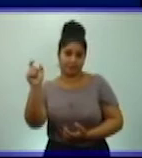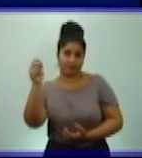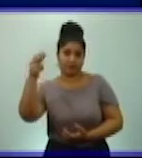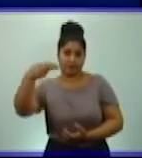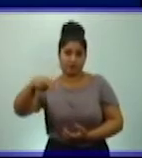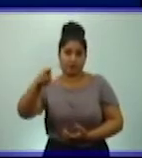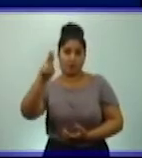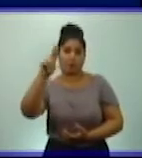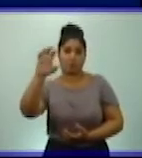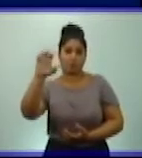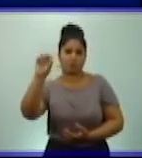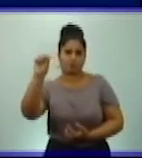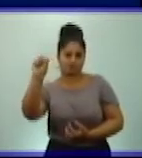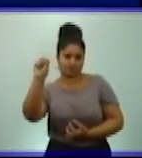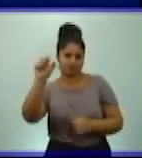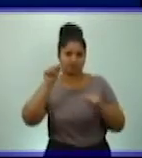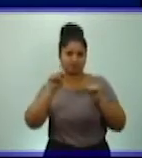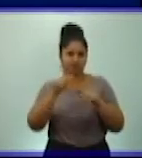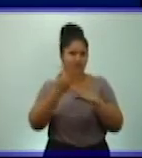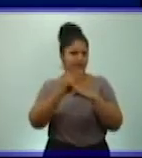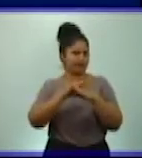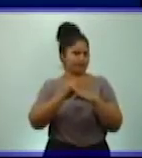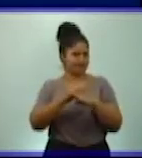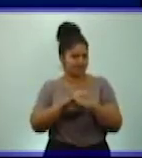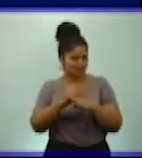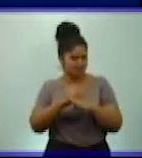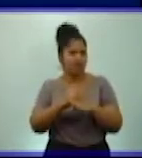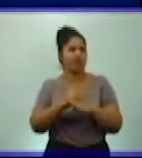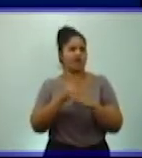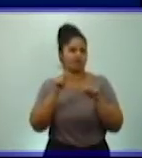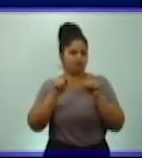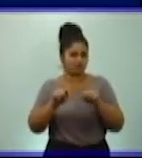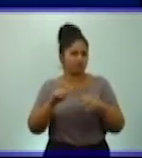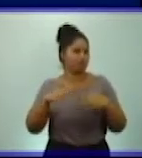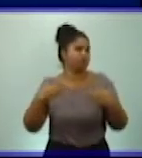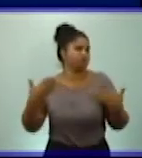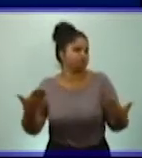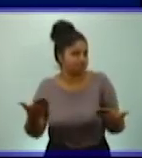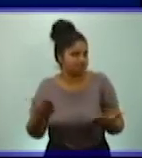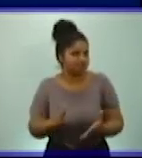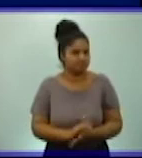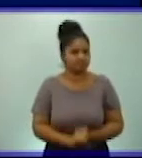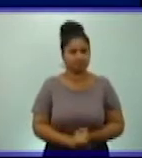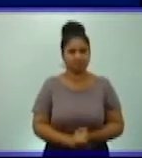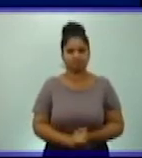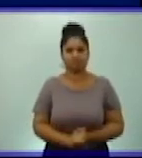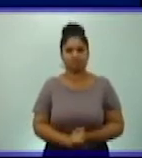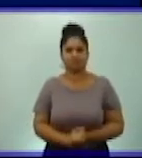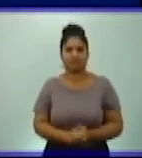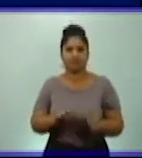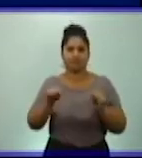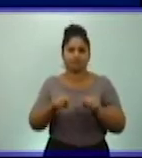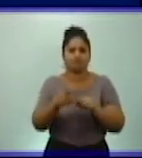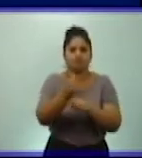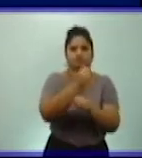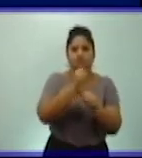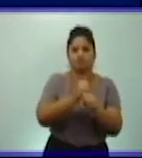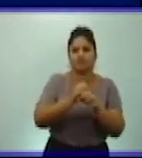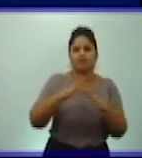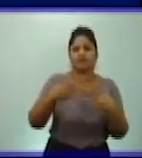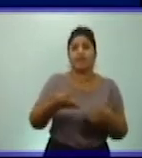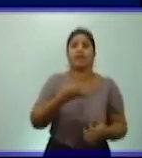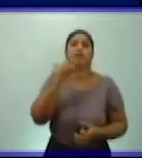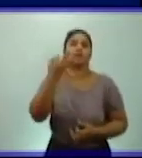es una conjunción causal. Yo la utilizo para explicar la causa de